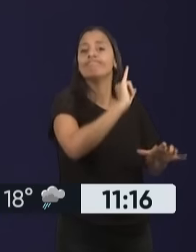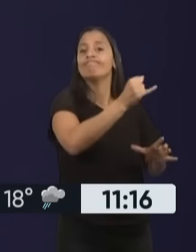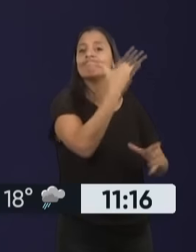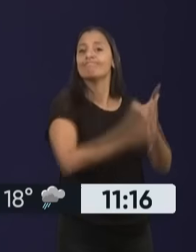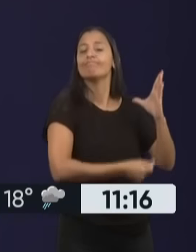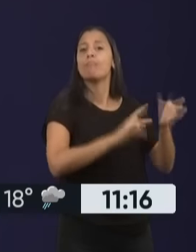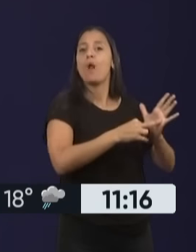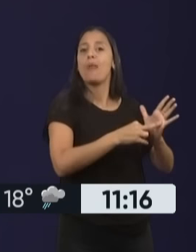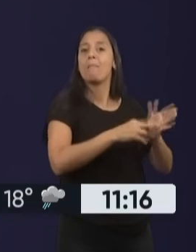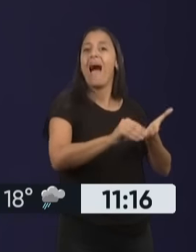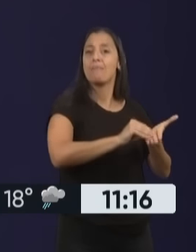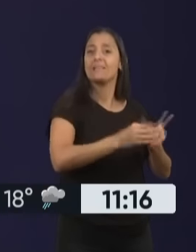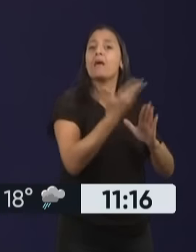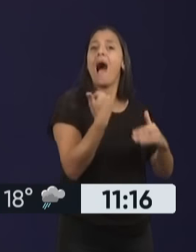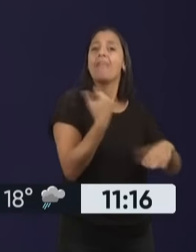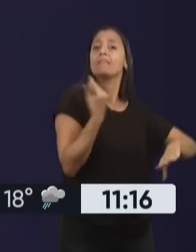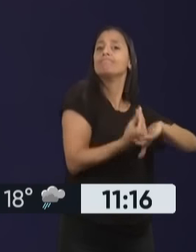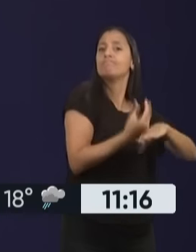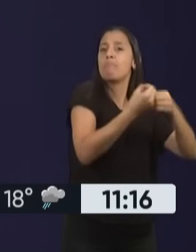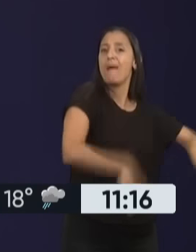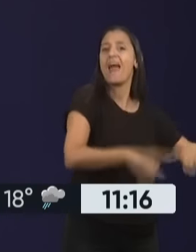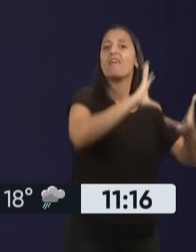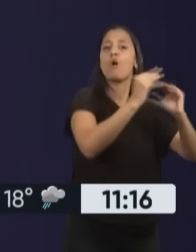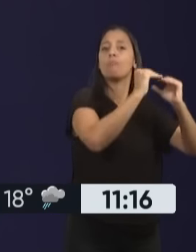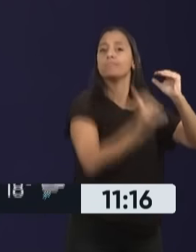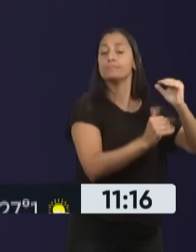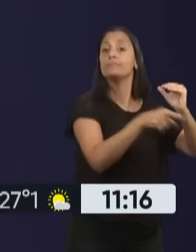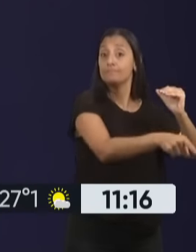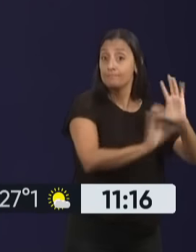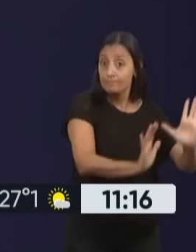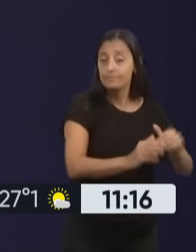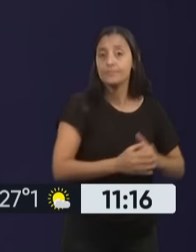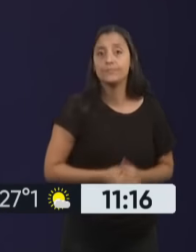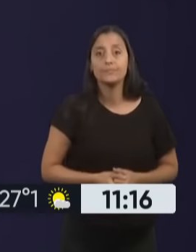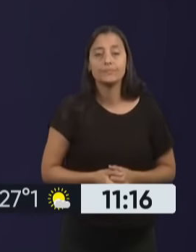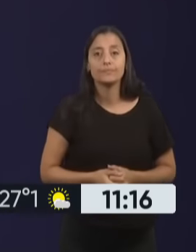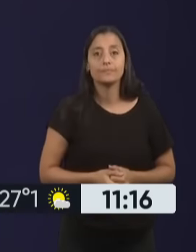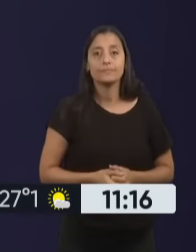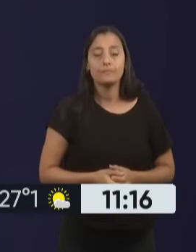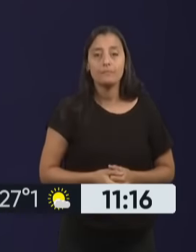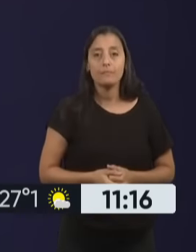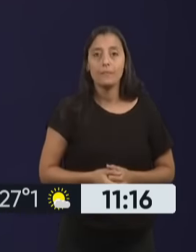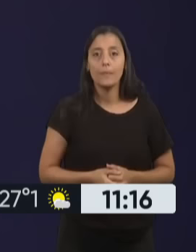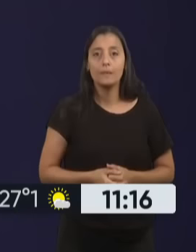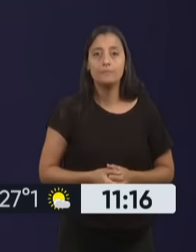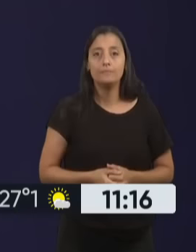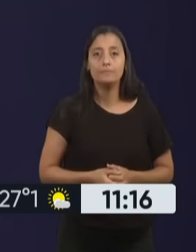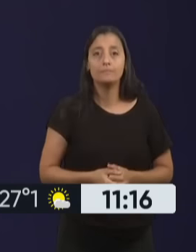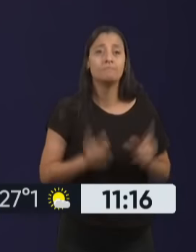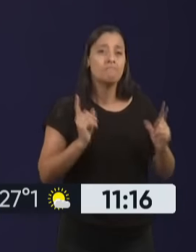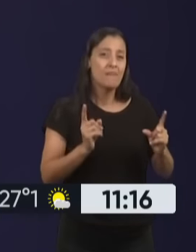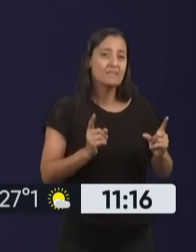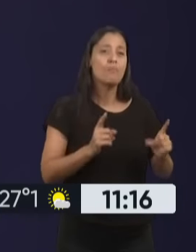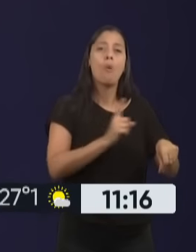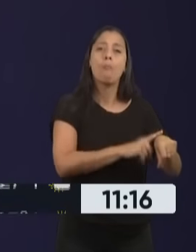había perdido el cargo el Rango Rango que estuvo eh en ese en ese gris